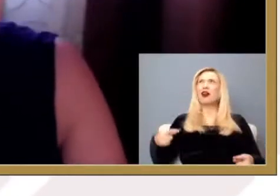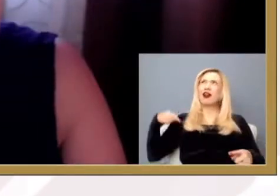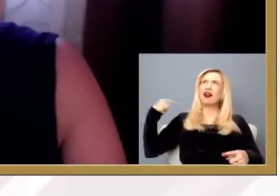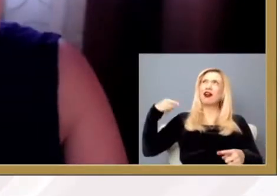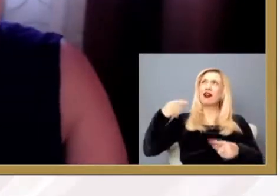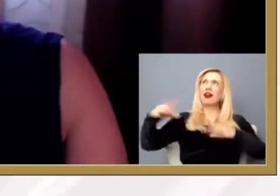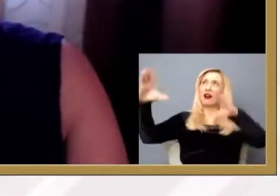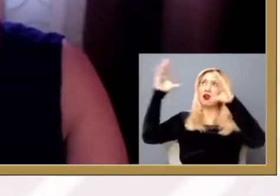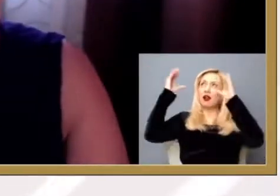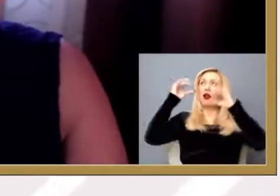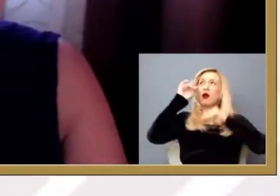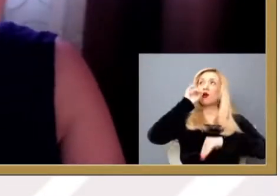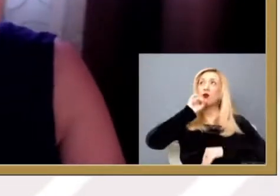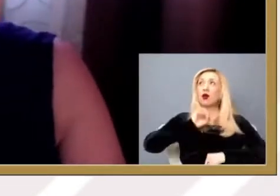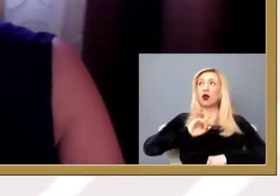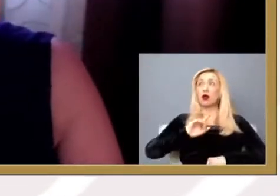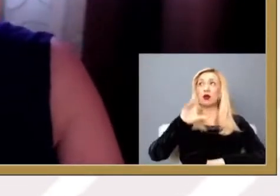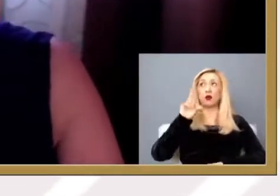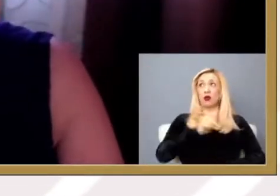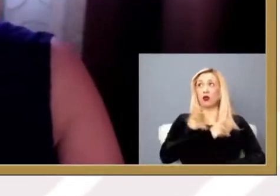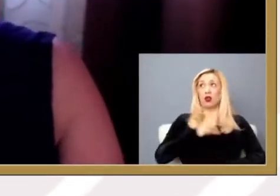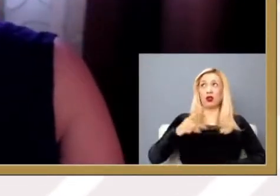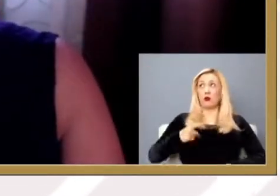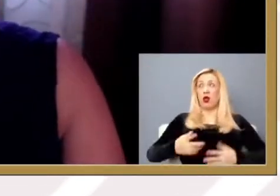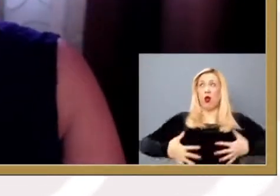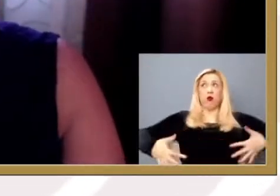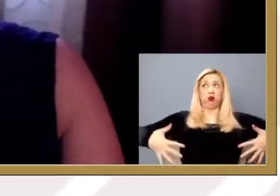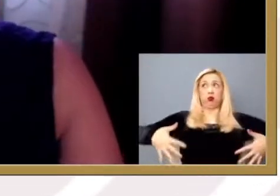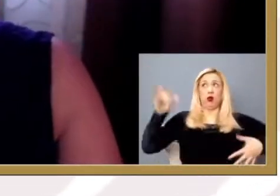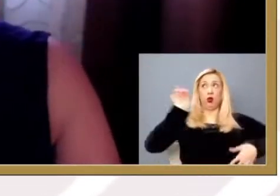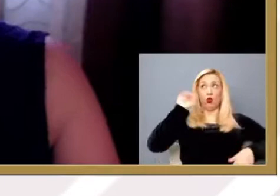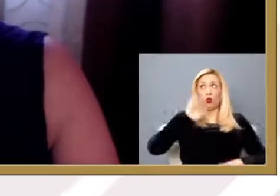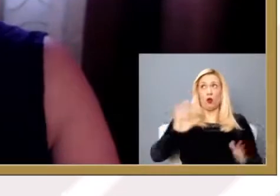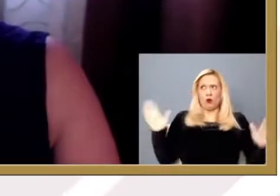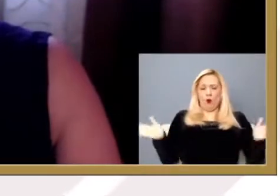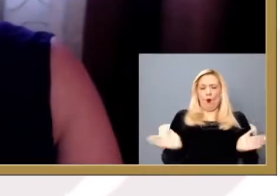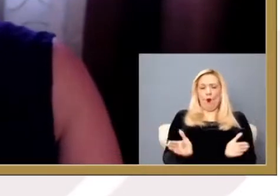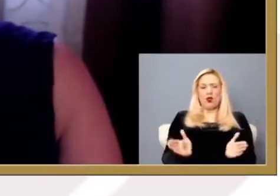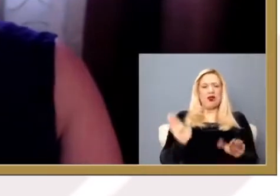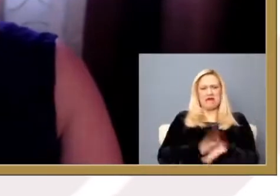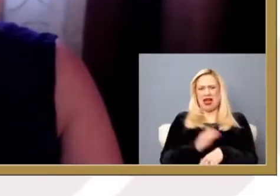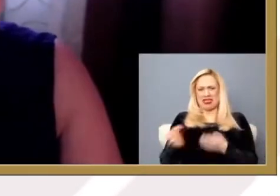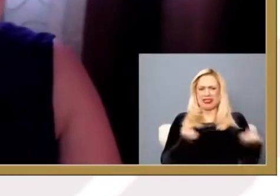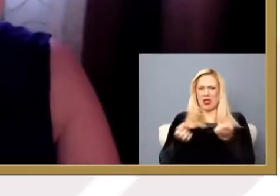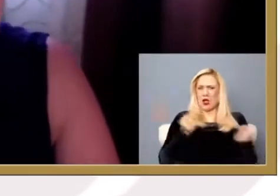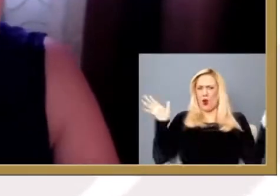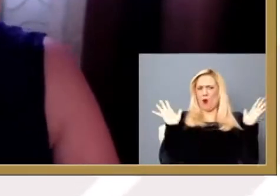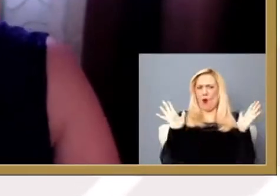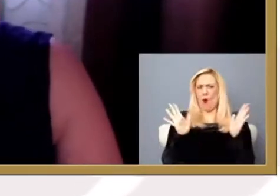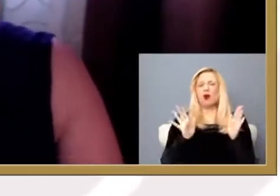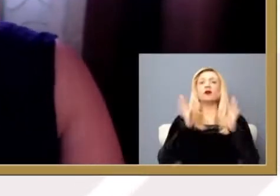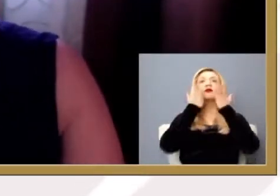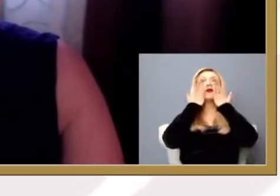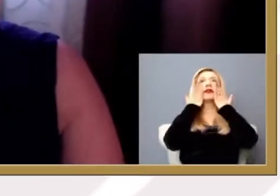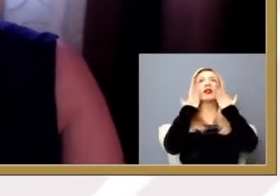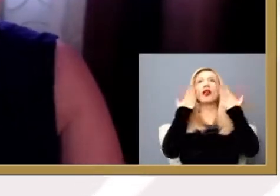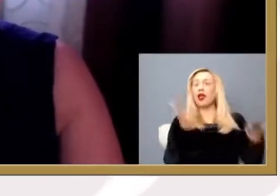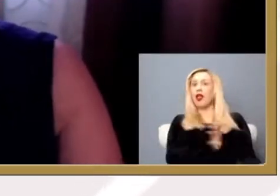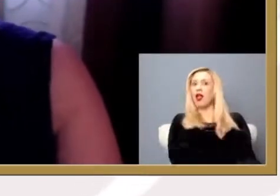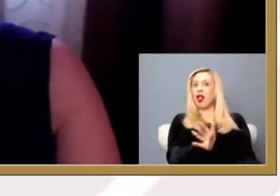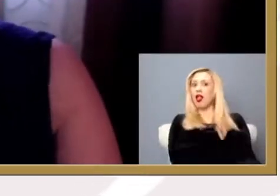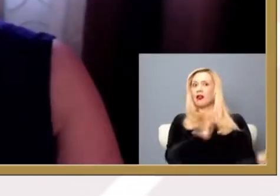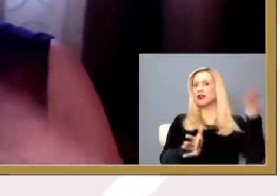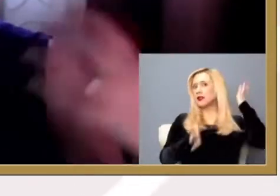las mujeres a que no estemos conformes con nuestro cuerpo. Nunca somos lo suficientemente delgadas, nunca somos lo suficientemente blancas, nunca somos